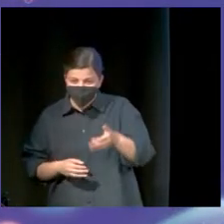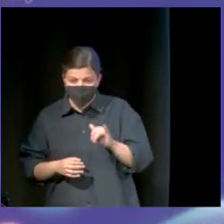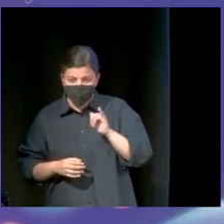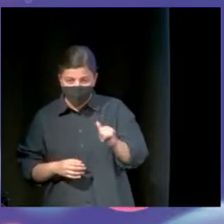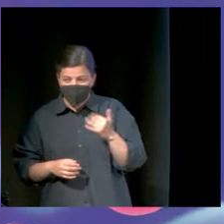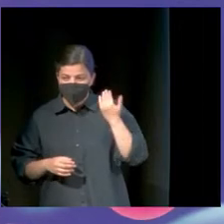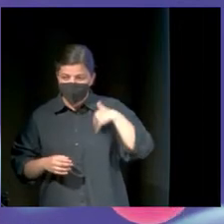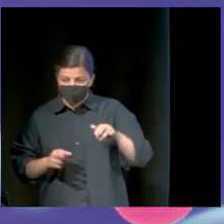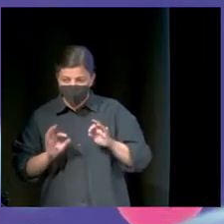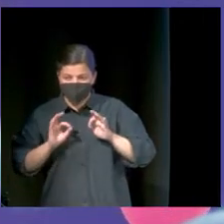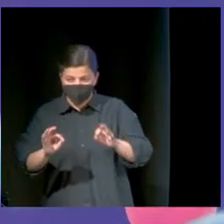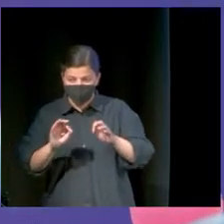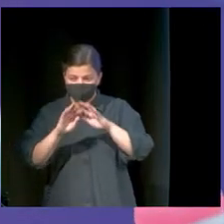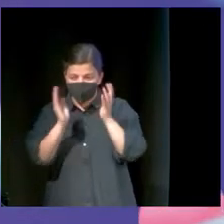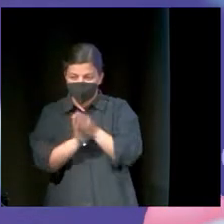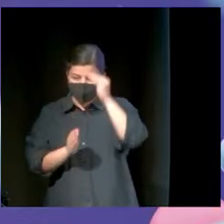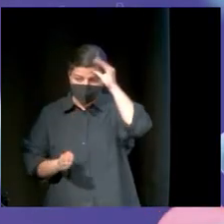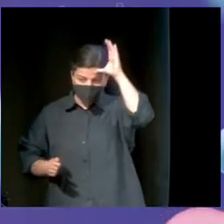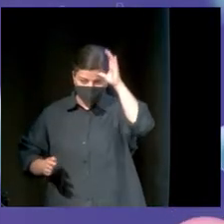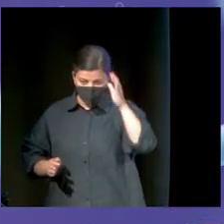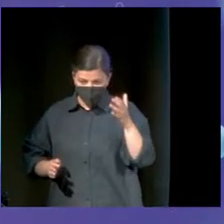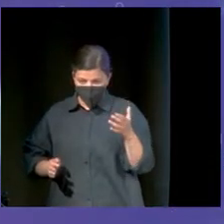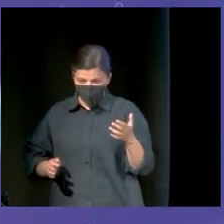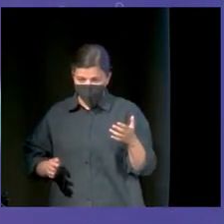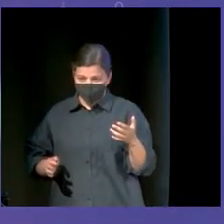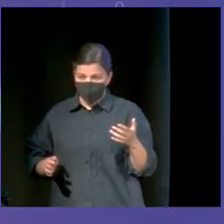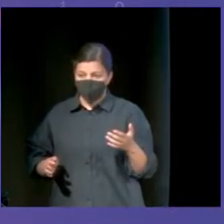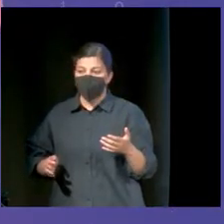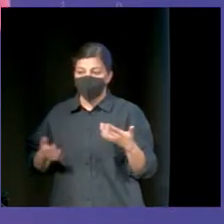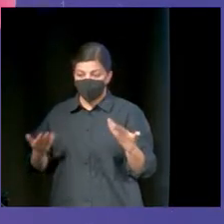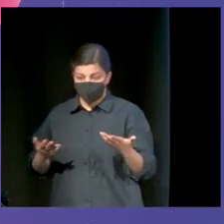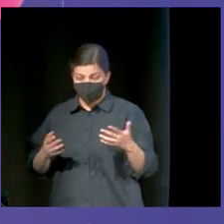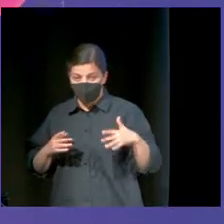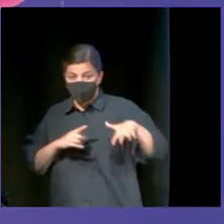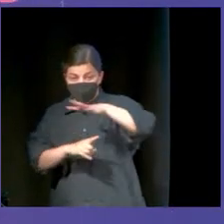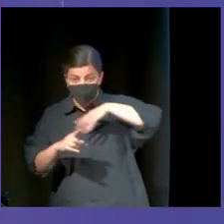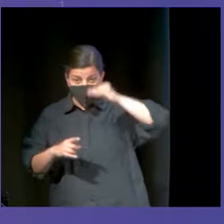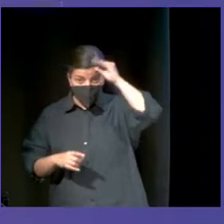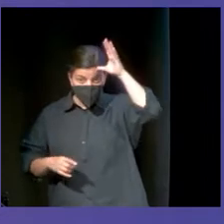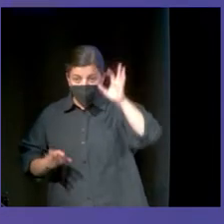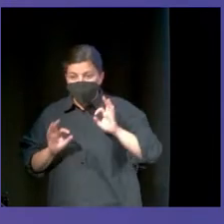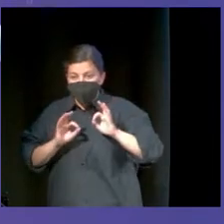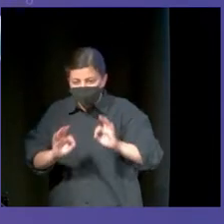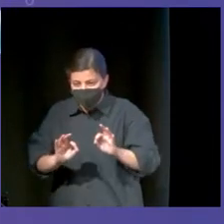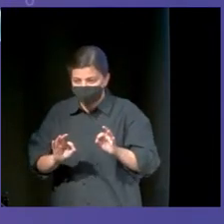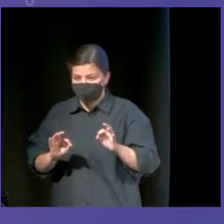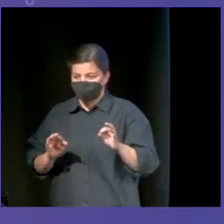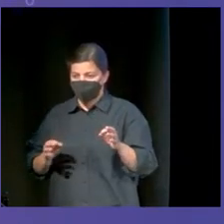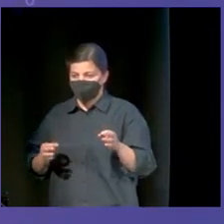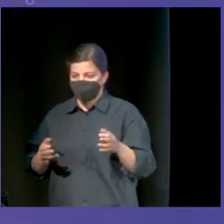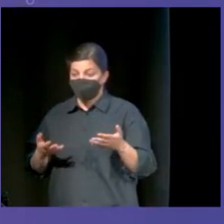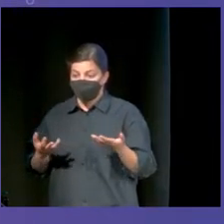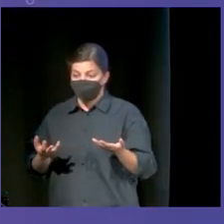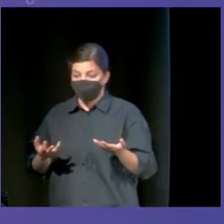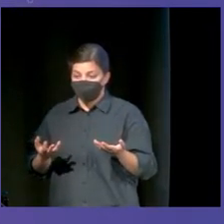que están definiendo ya los metaversos valbuena más bien los entornos virtuales que componen el metaverso y es más bien